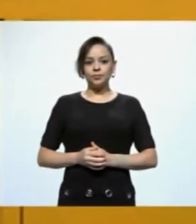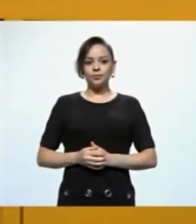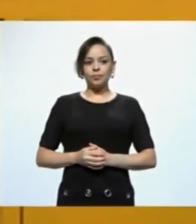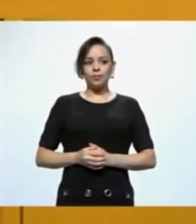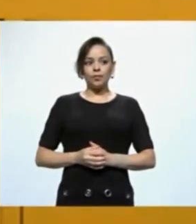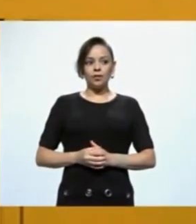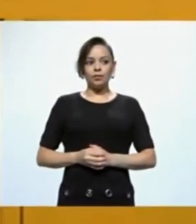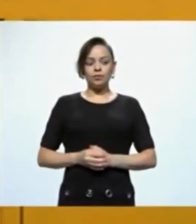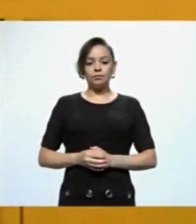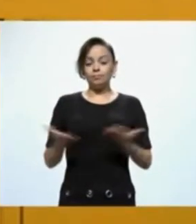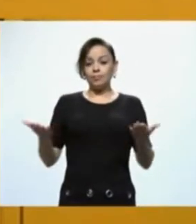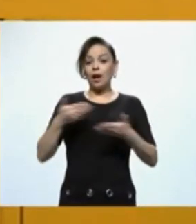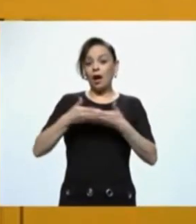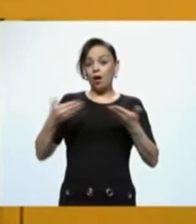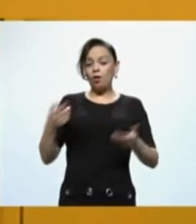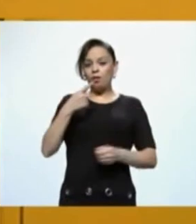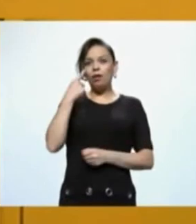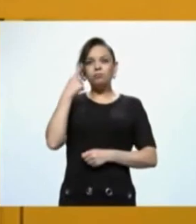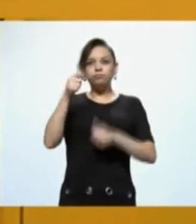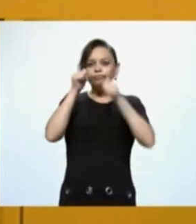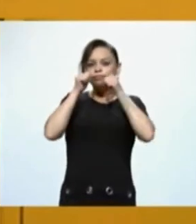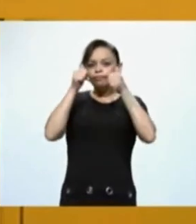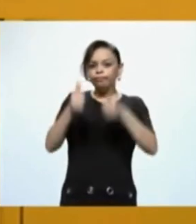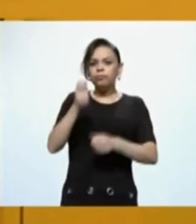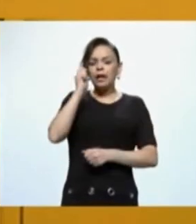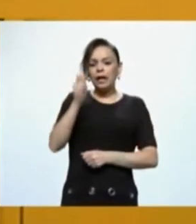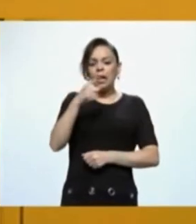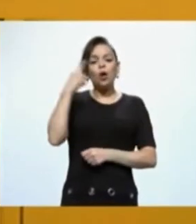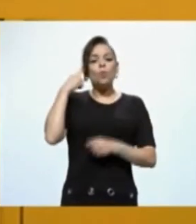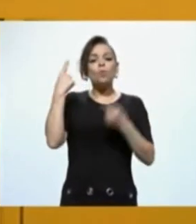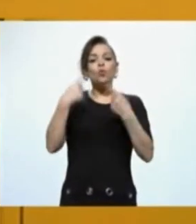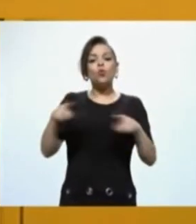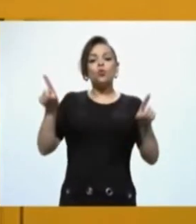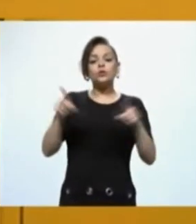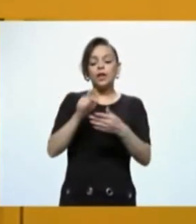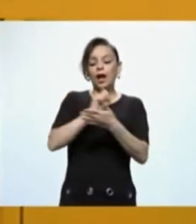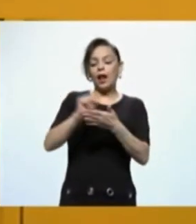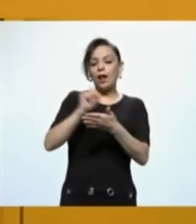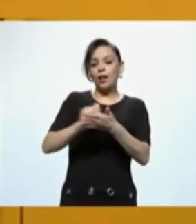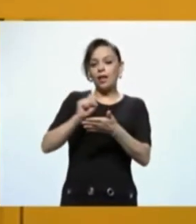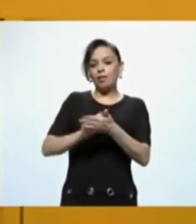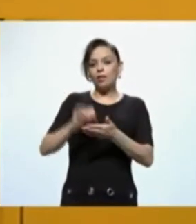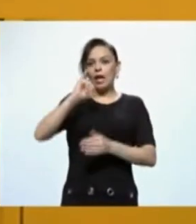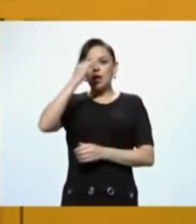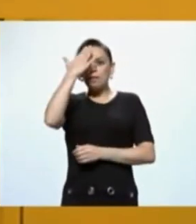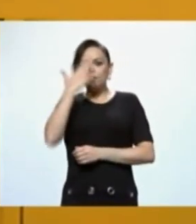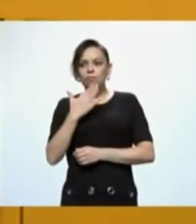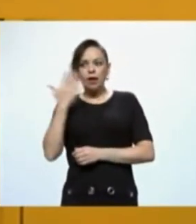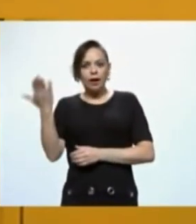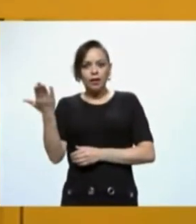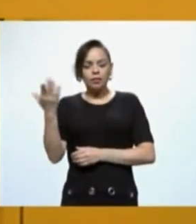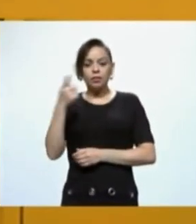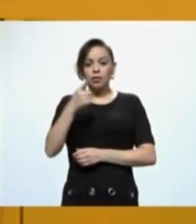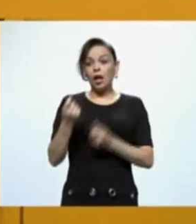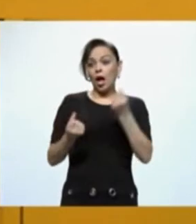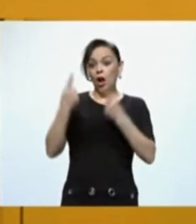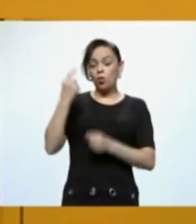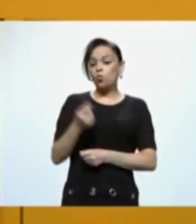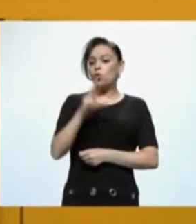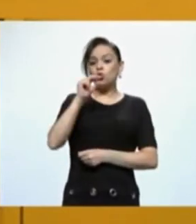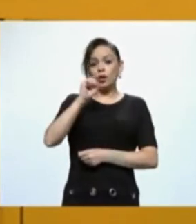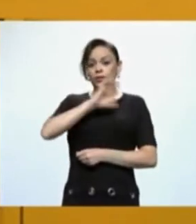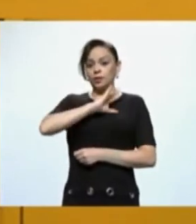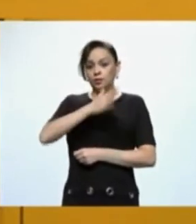Ahora pon atención a la música, a la letra y a las imágenes de las siguientes canciones. Algunas de ellas no están en español porque